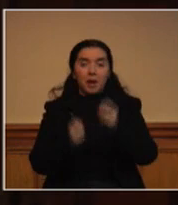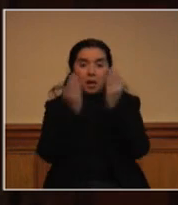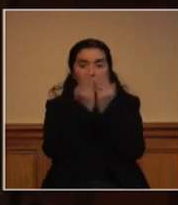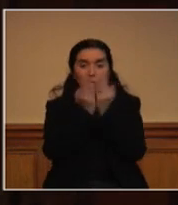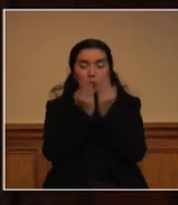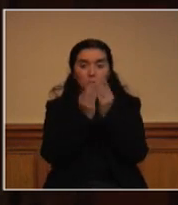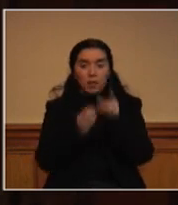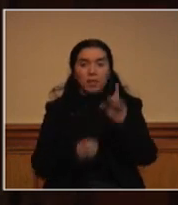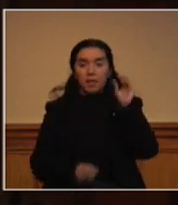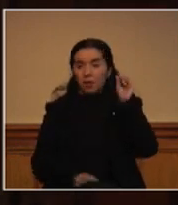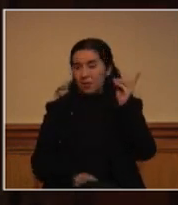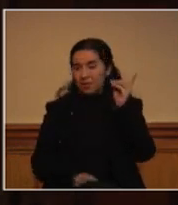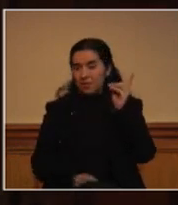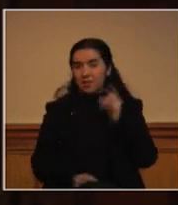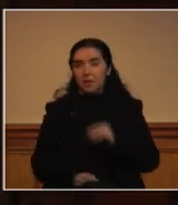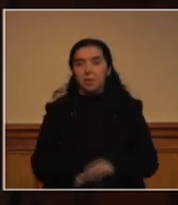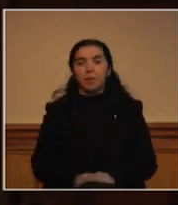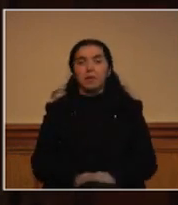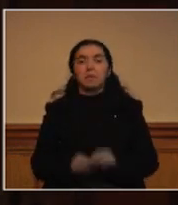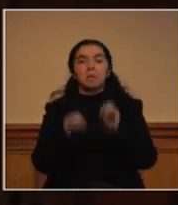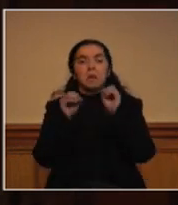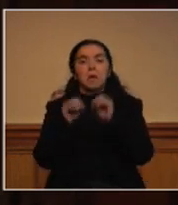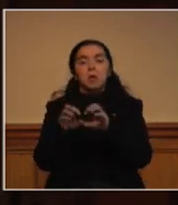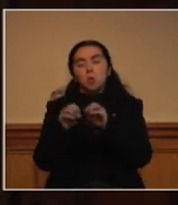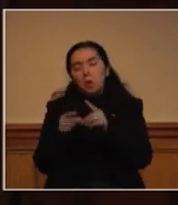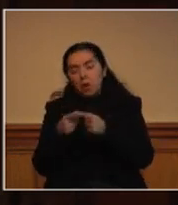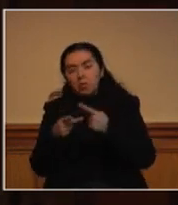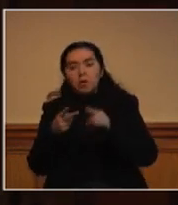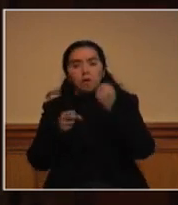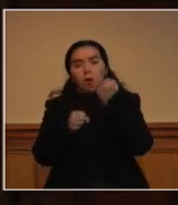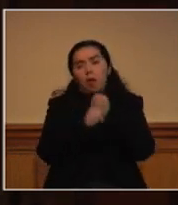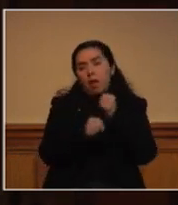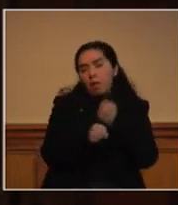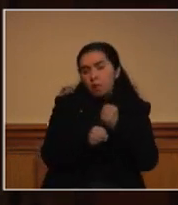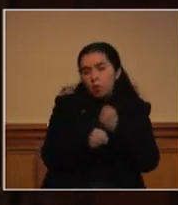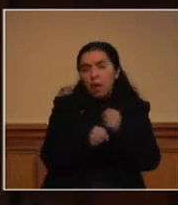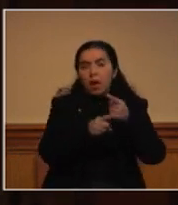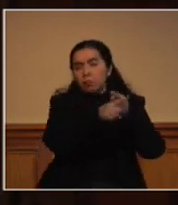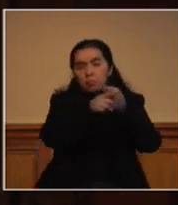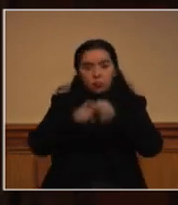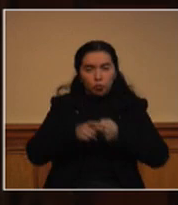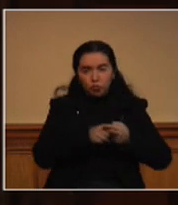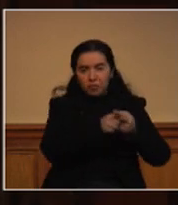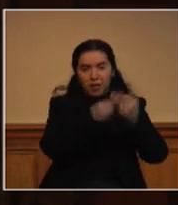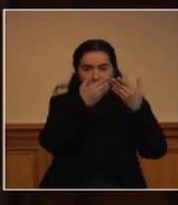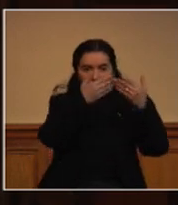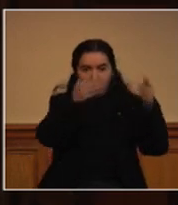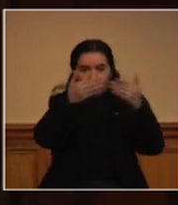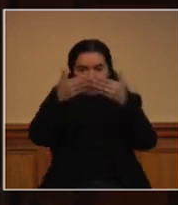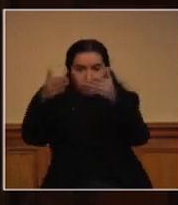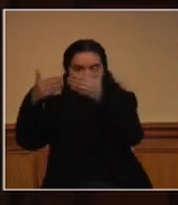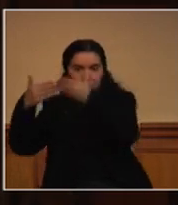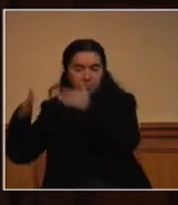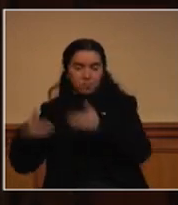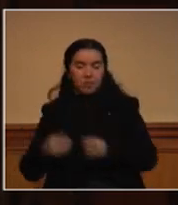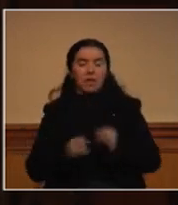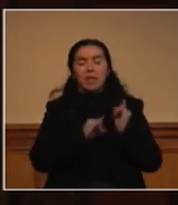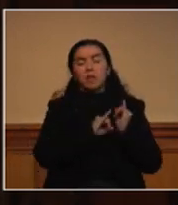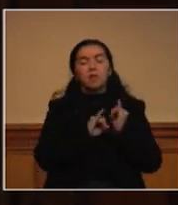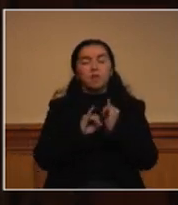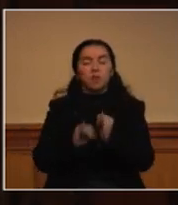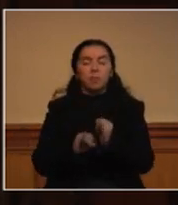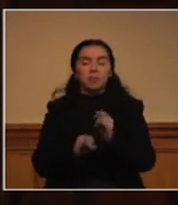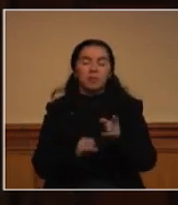con discapacidad en el ámbito educativo, en el ámbito laboral, en el ámbito social. Según el informe de tecnología